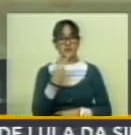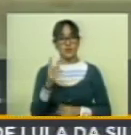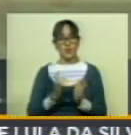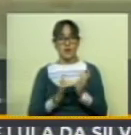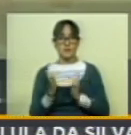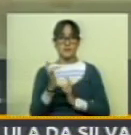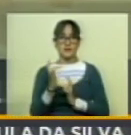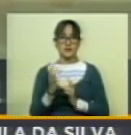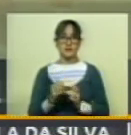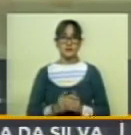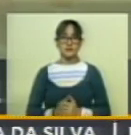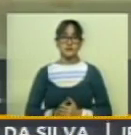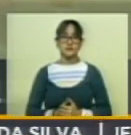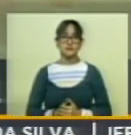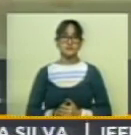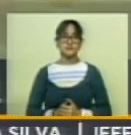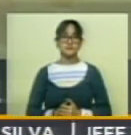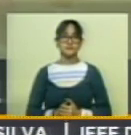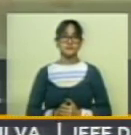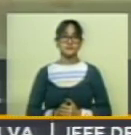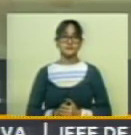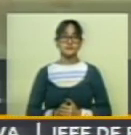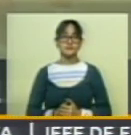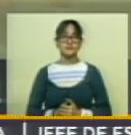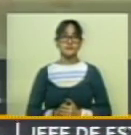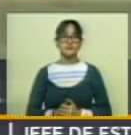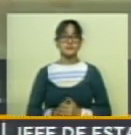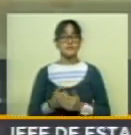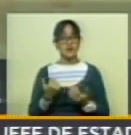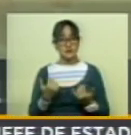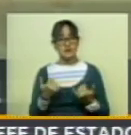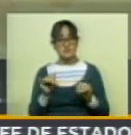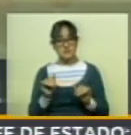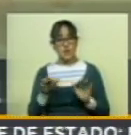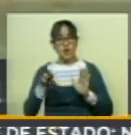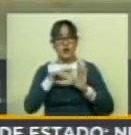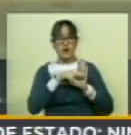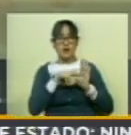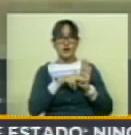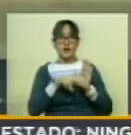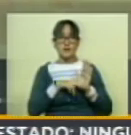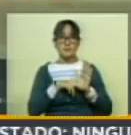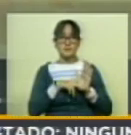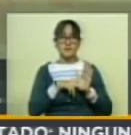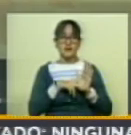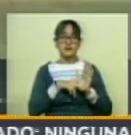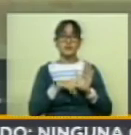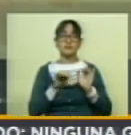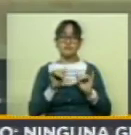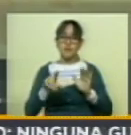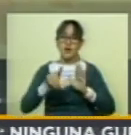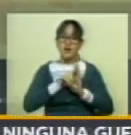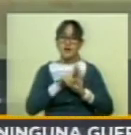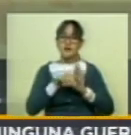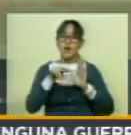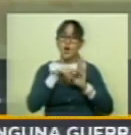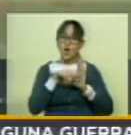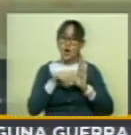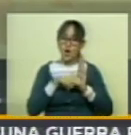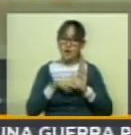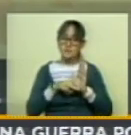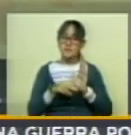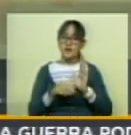abril y estas son reglamentos y las leyes y normas que